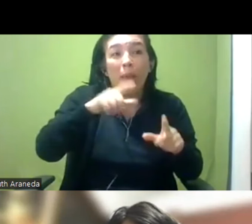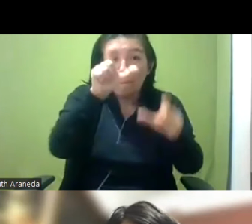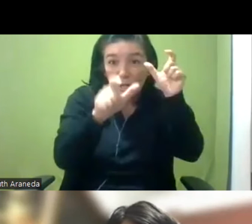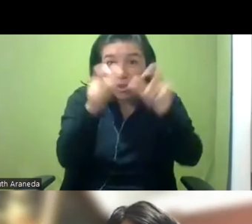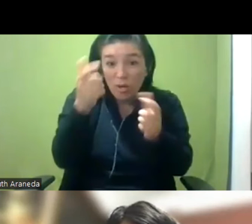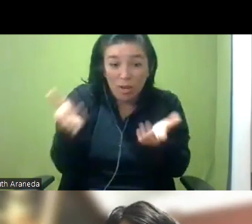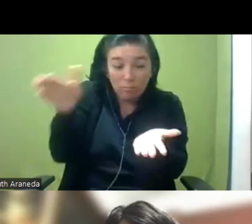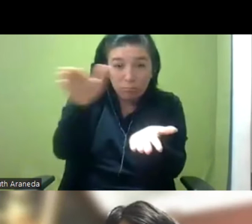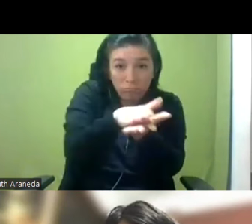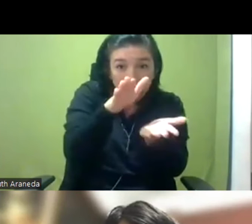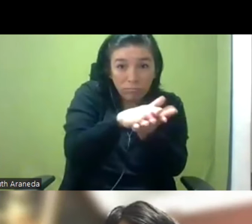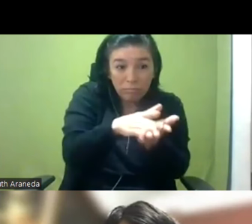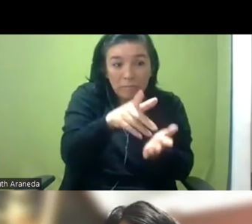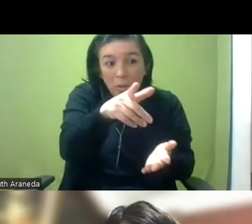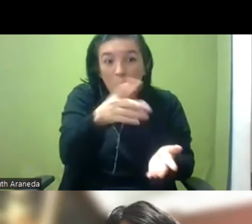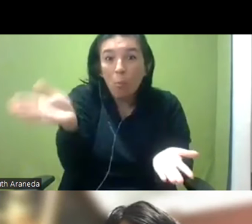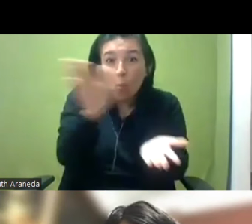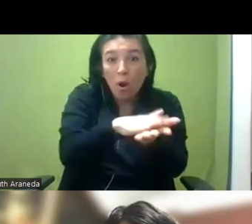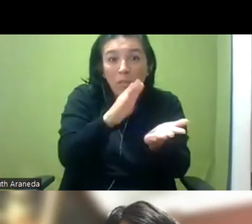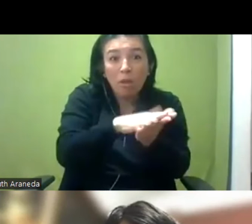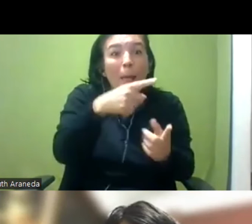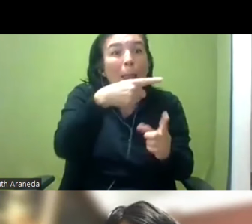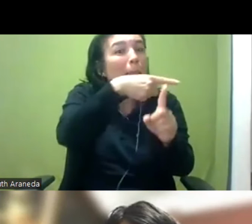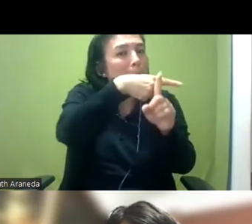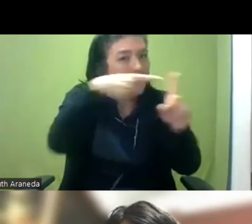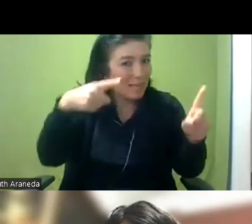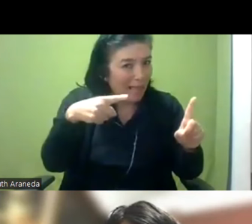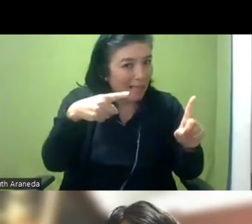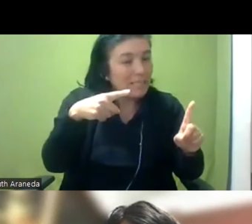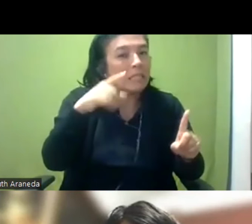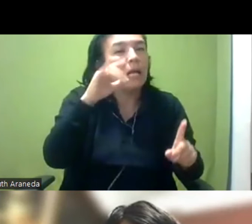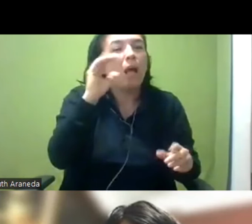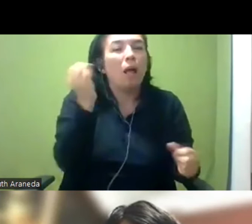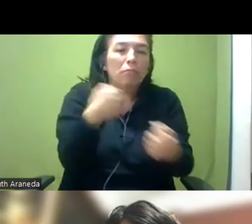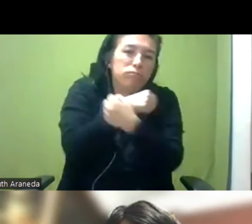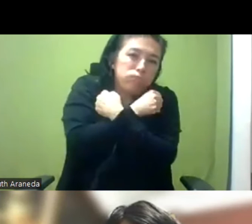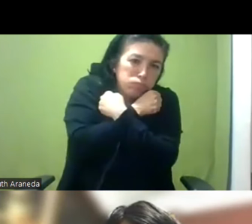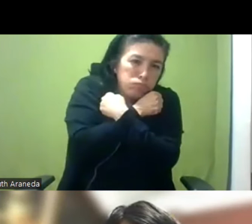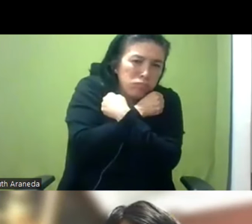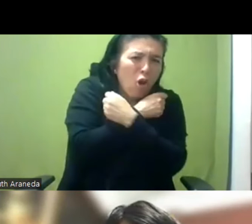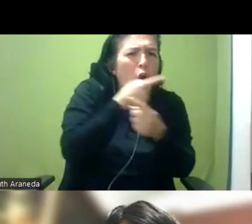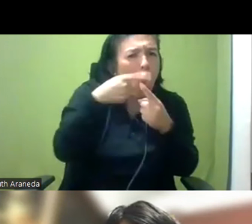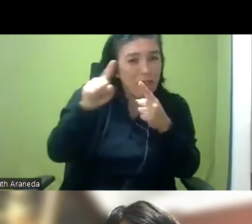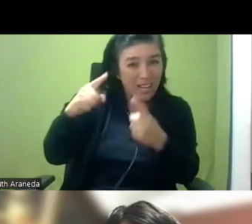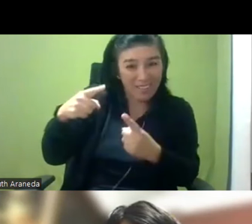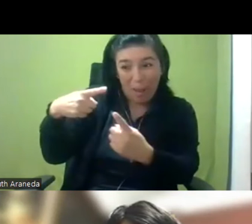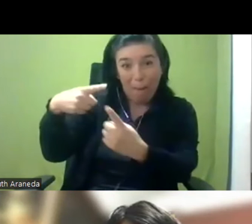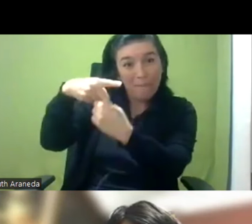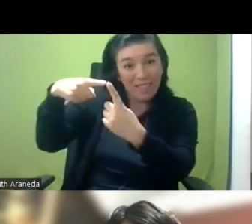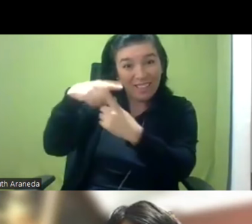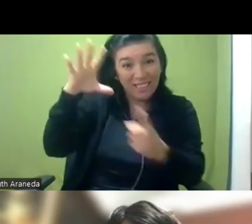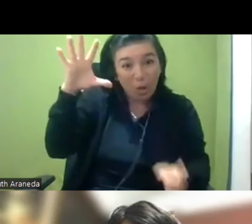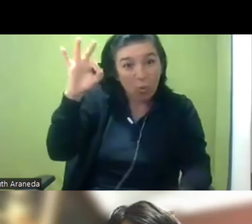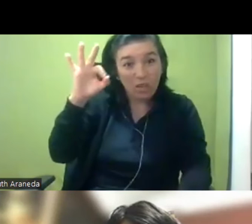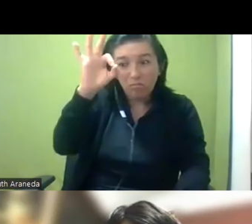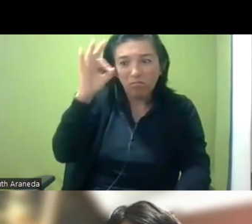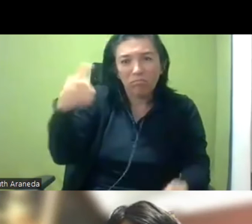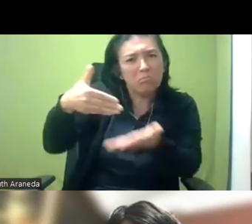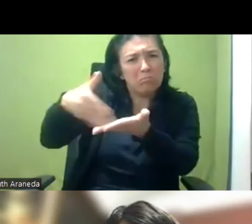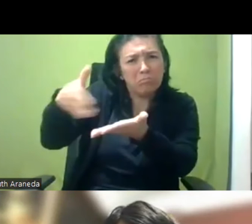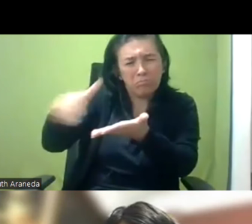otra mitad no. ¿A qué obedece eso? ¿A qué obedecía? ¿Eran manifestaciones de